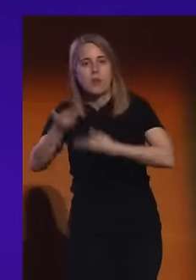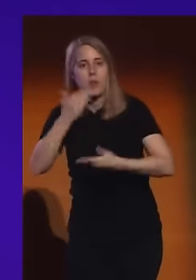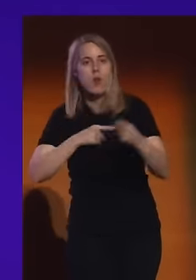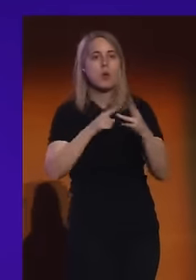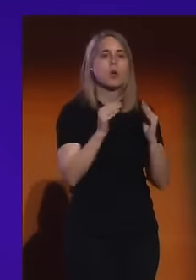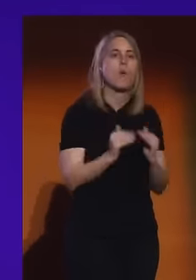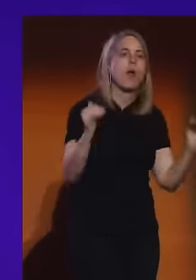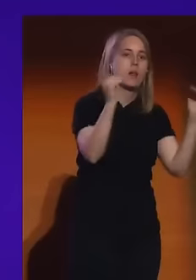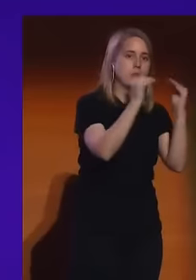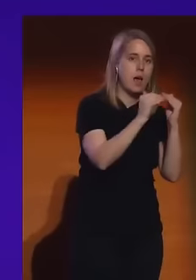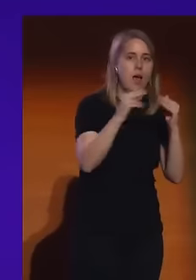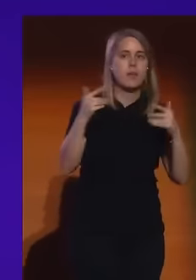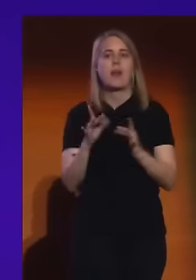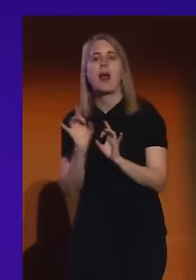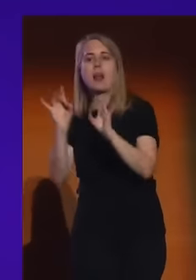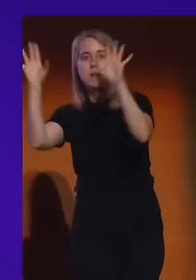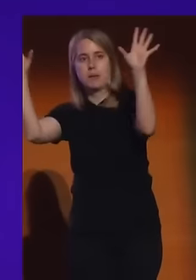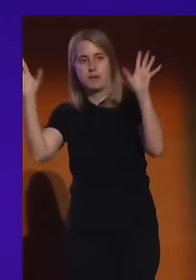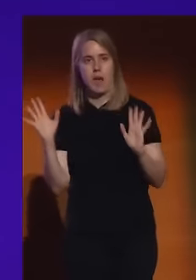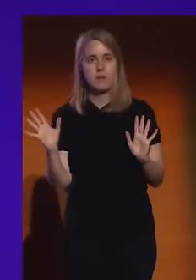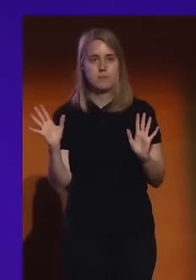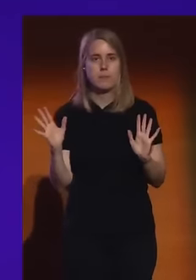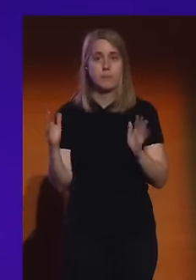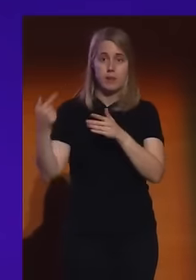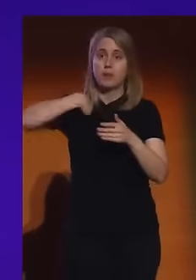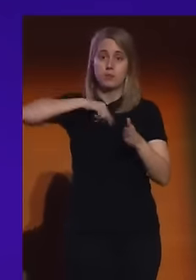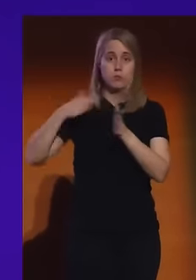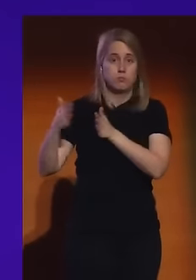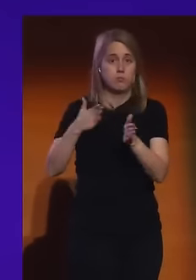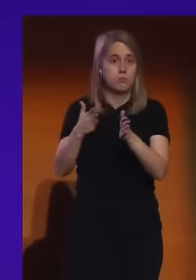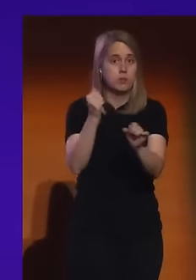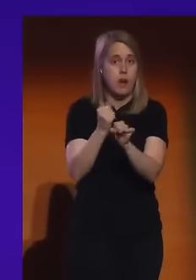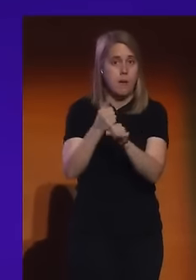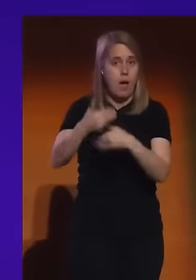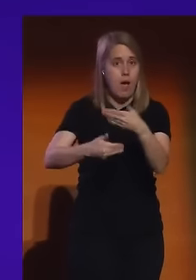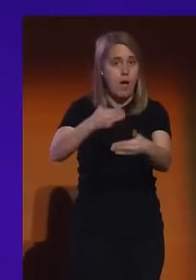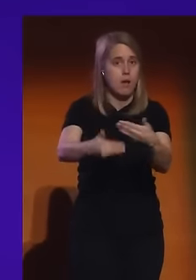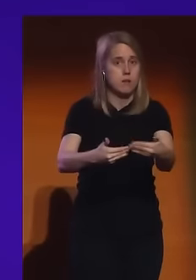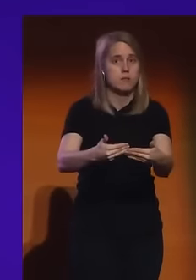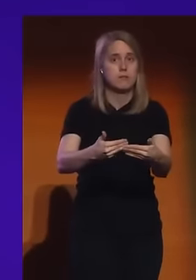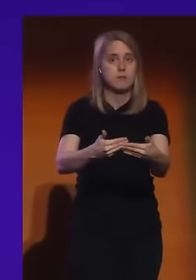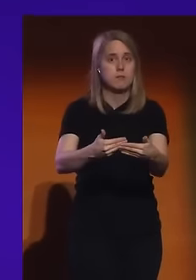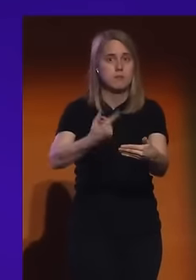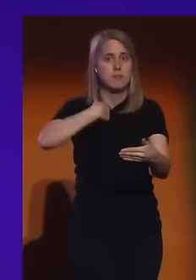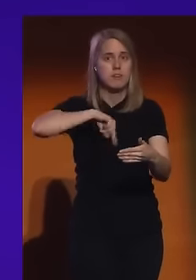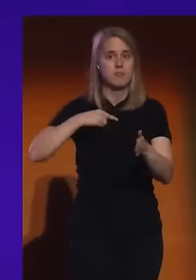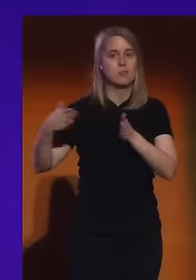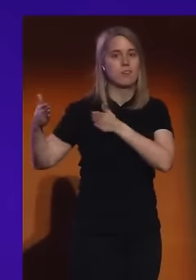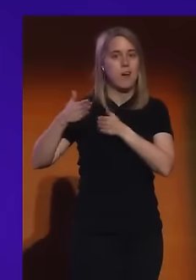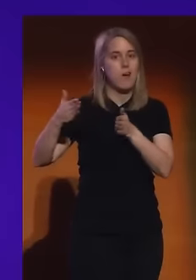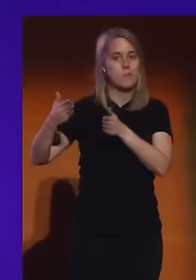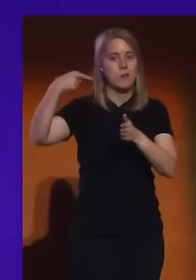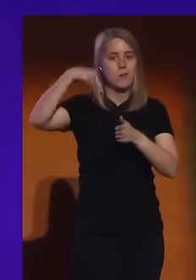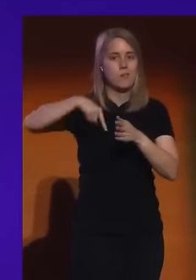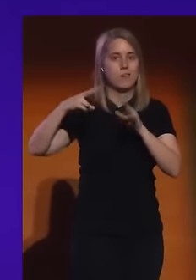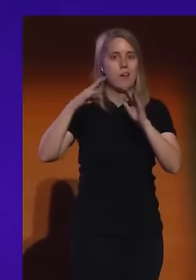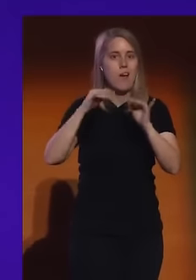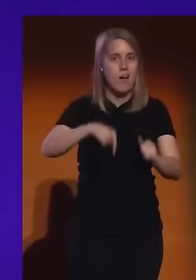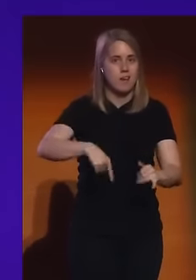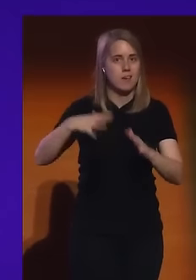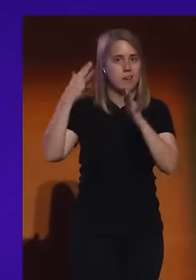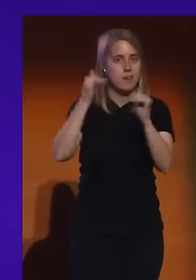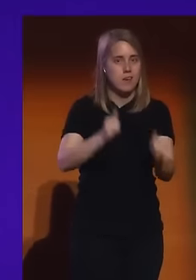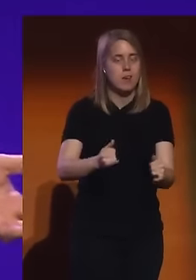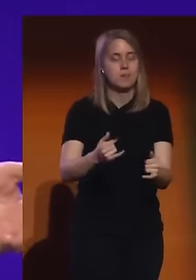de la igualdad y de la libertad y en ese camino estamos trabajando y ese es el camino que nos ha conducido hasta